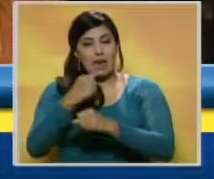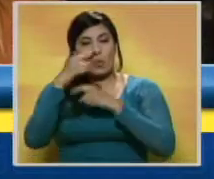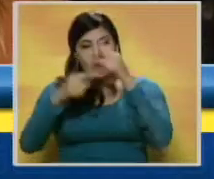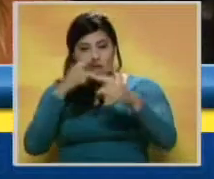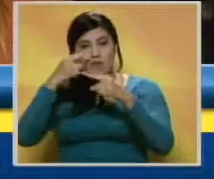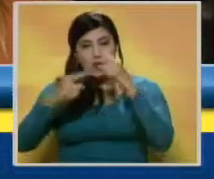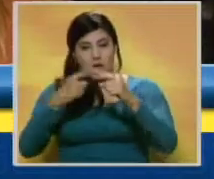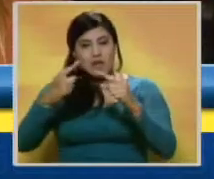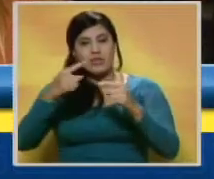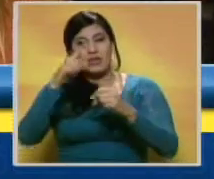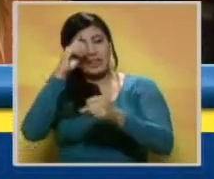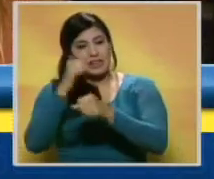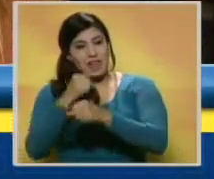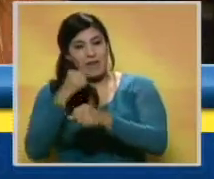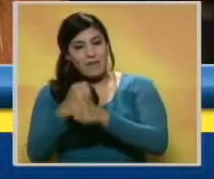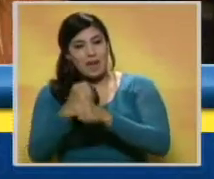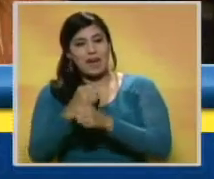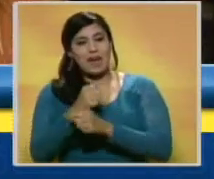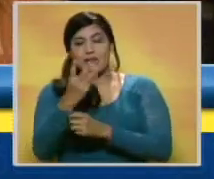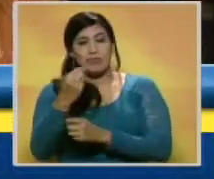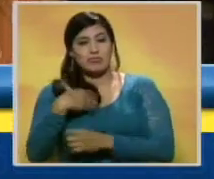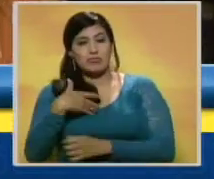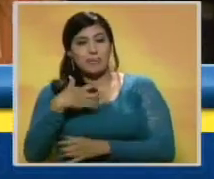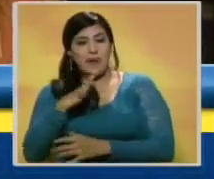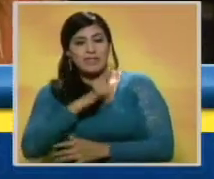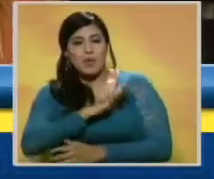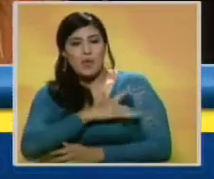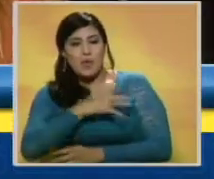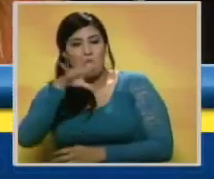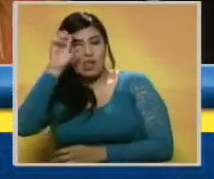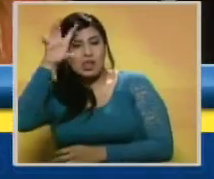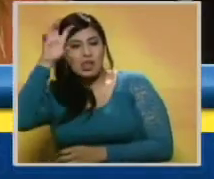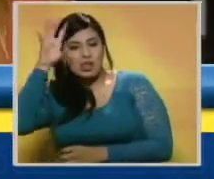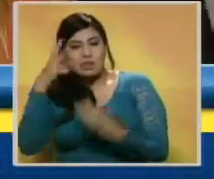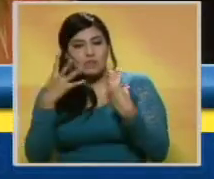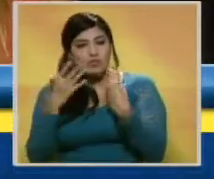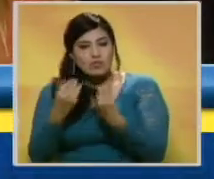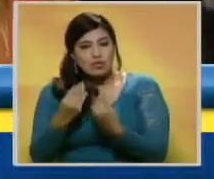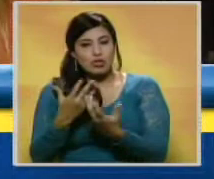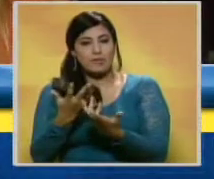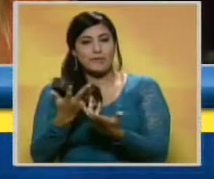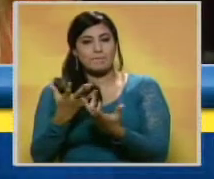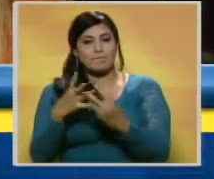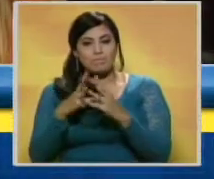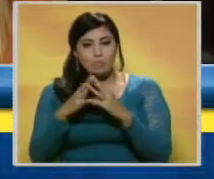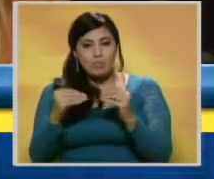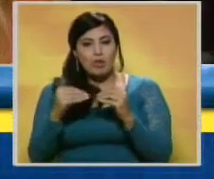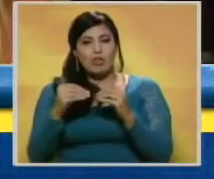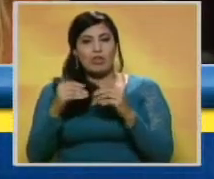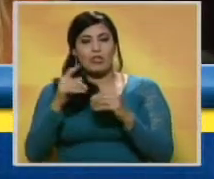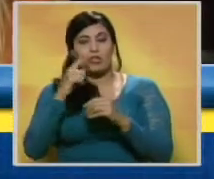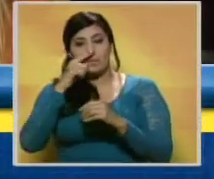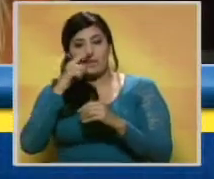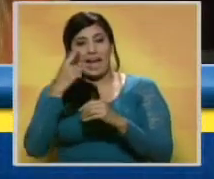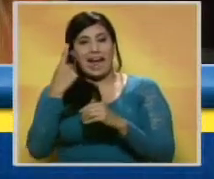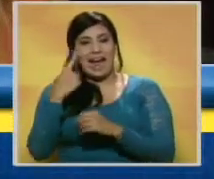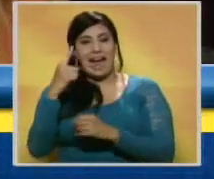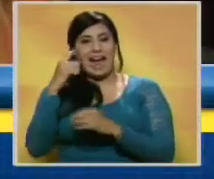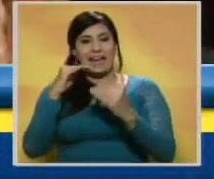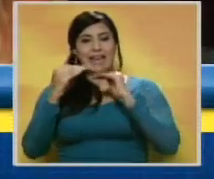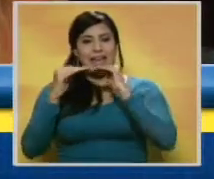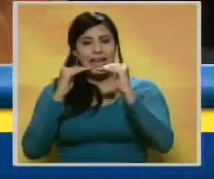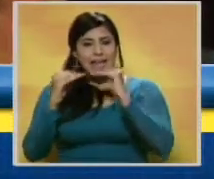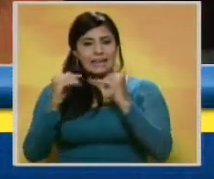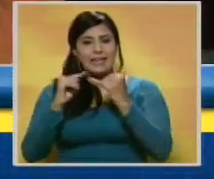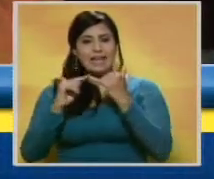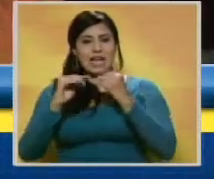en Venevisión. Esto es una universidad para todos los periodistas, sobre todo se cultiva mucho lo que es la ética,